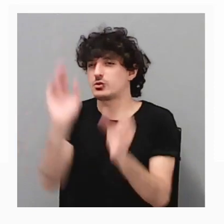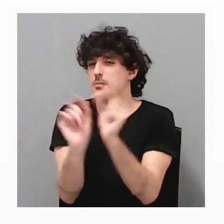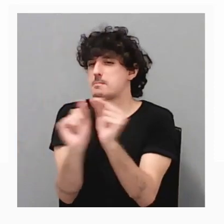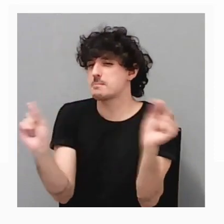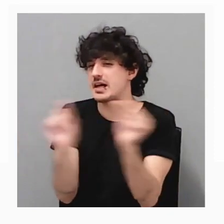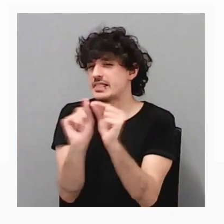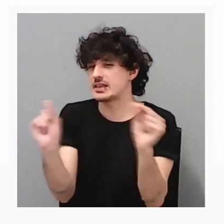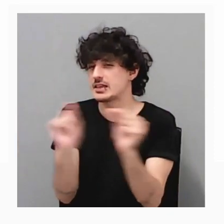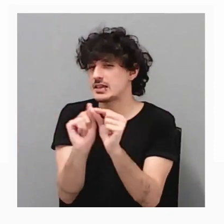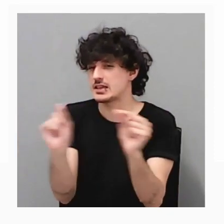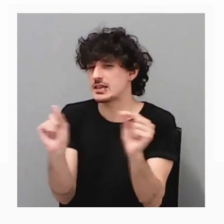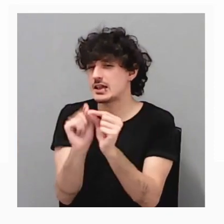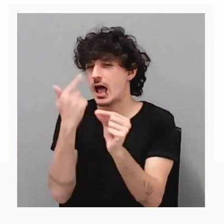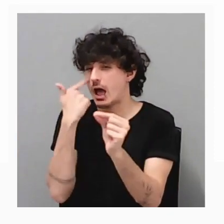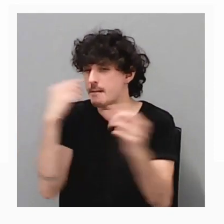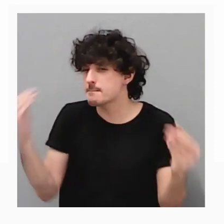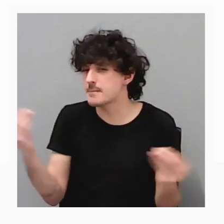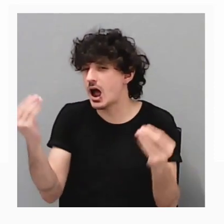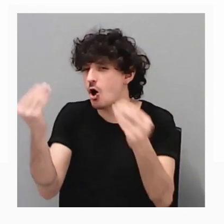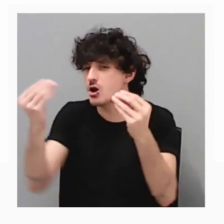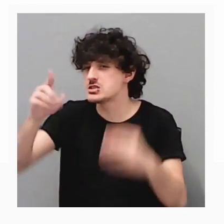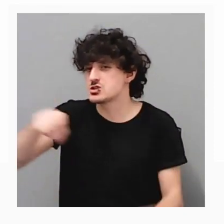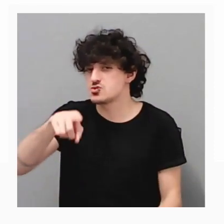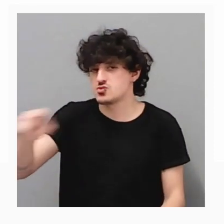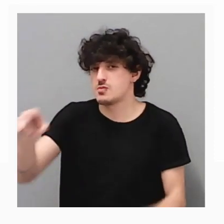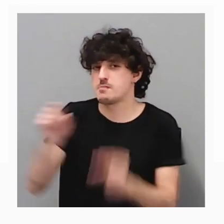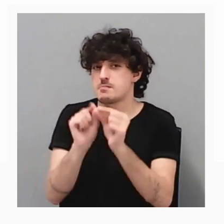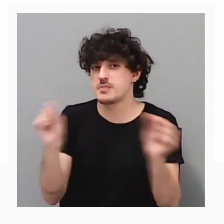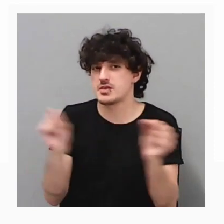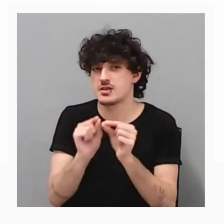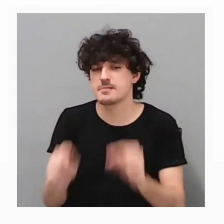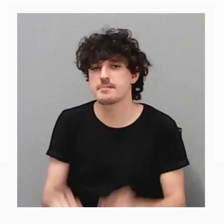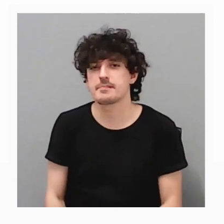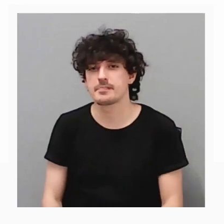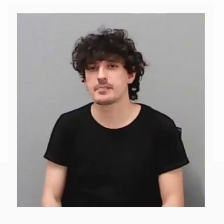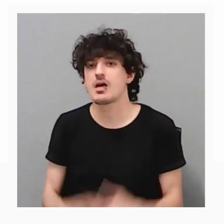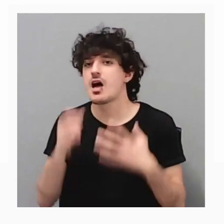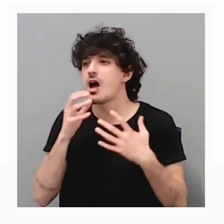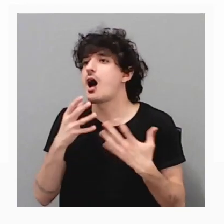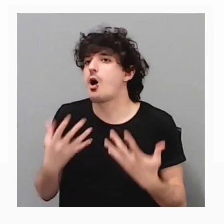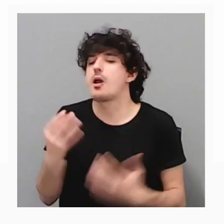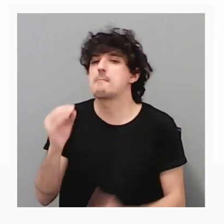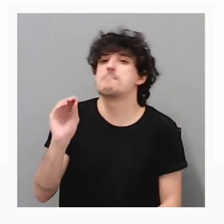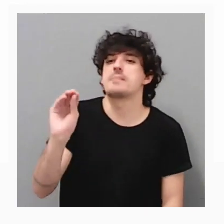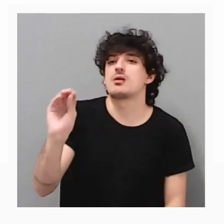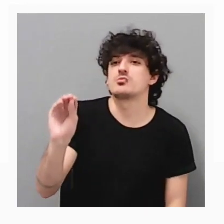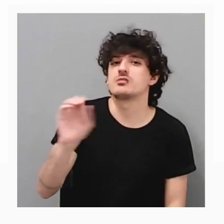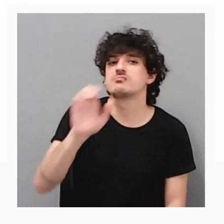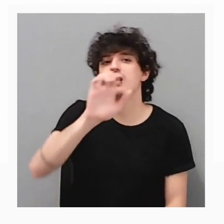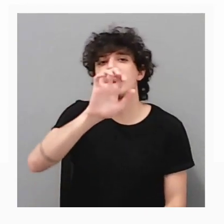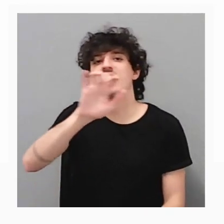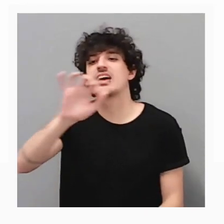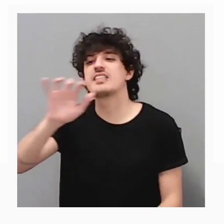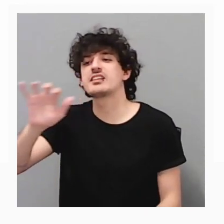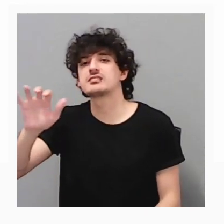mejoramos si no medimos. Vamos bater todos en lo mismo. Ahora la pregunta, ¿qué letras vosotros os